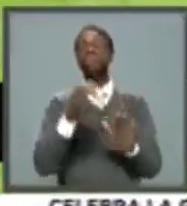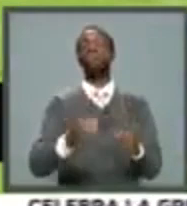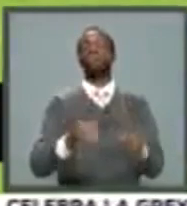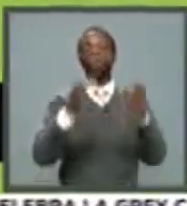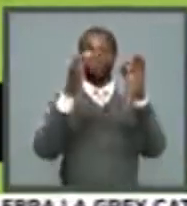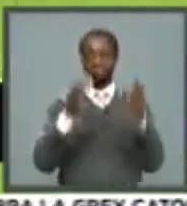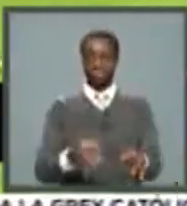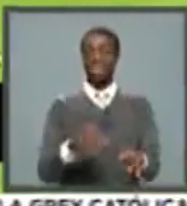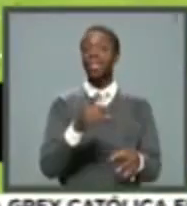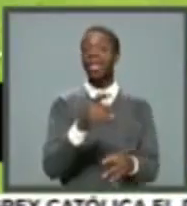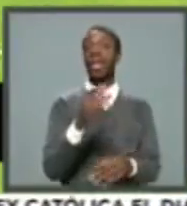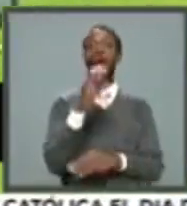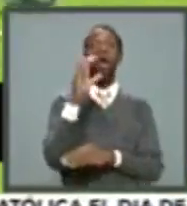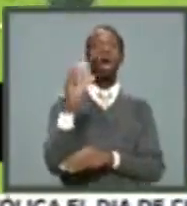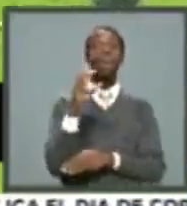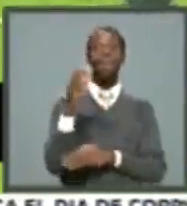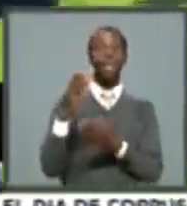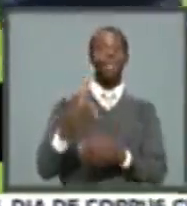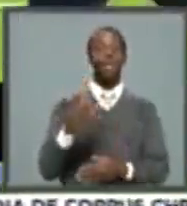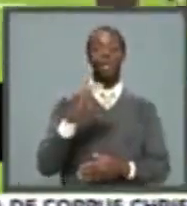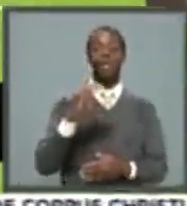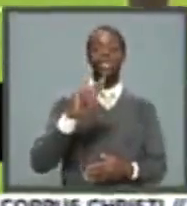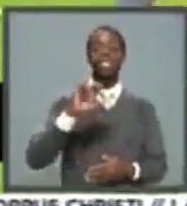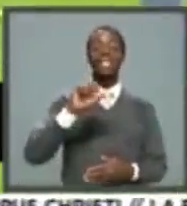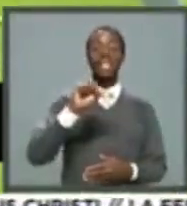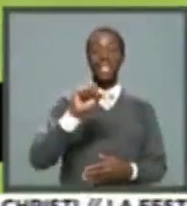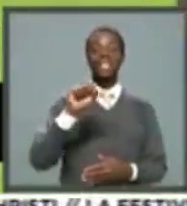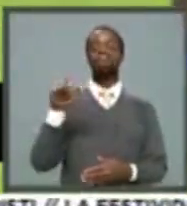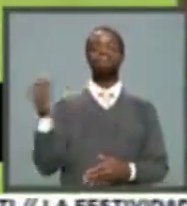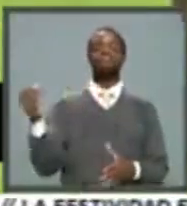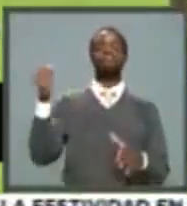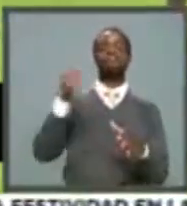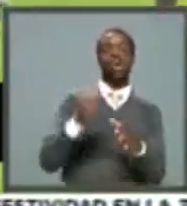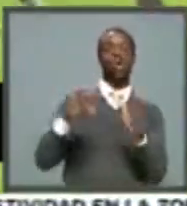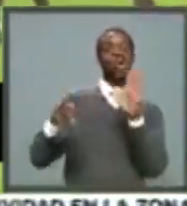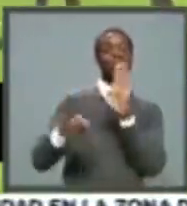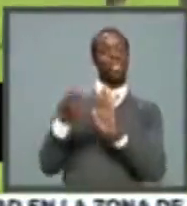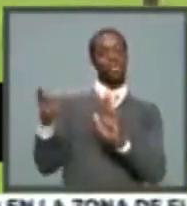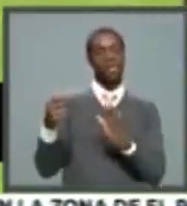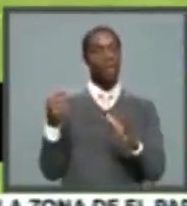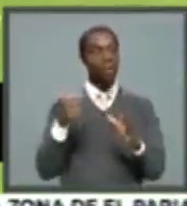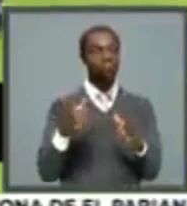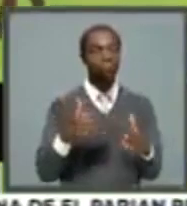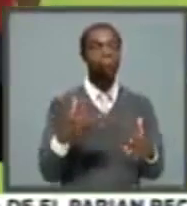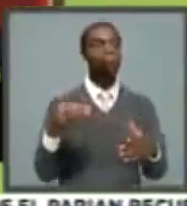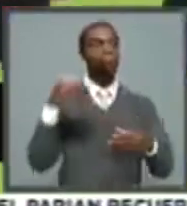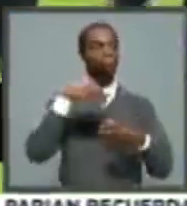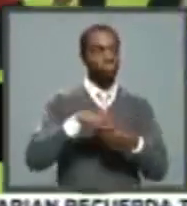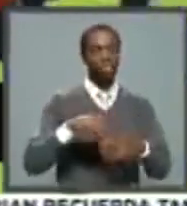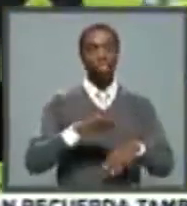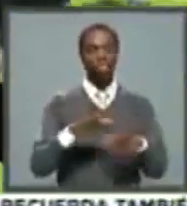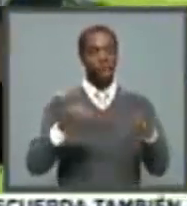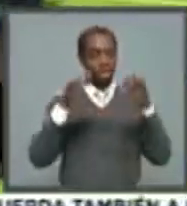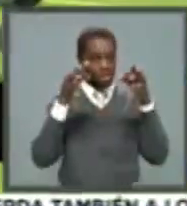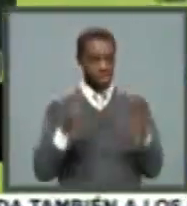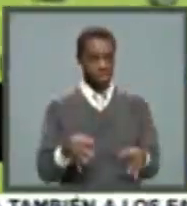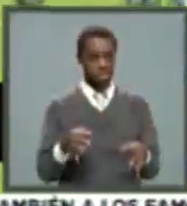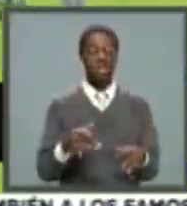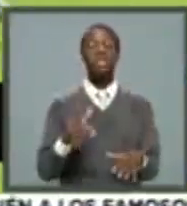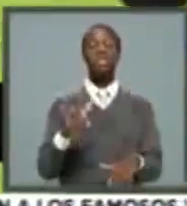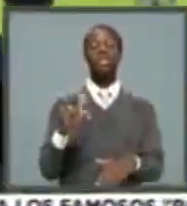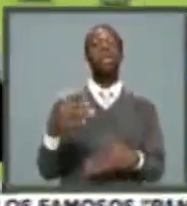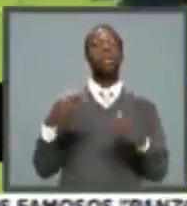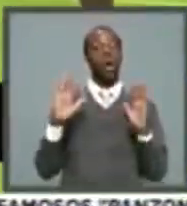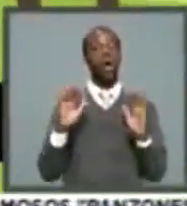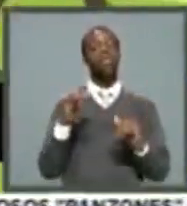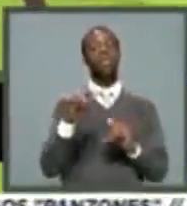confirmó además que el colombiano Cristian Marrugo está de vuelta con el equipo buscando un lugar en la plantilla definitiva. Abundando